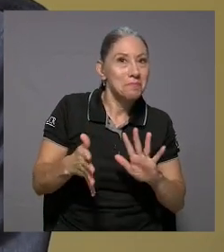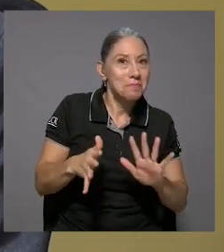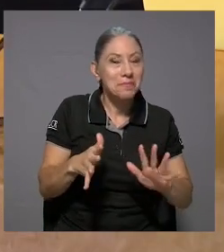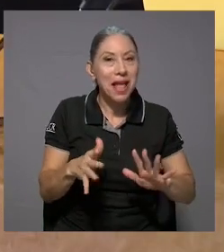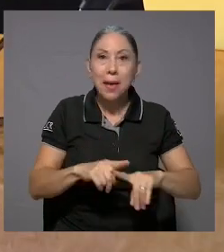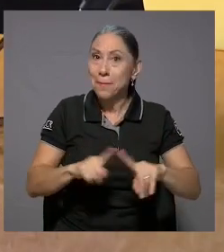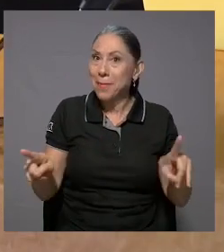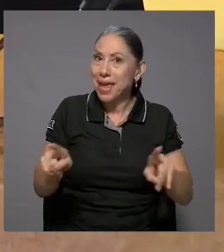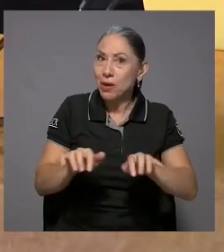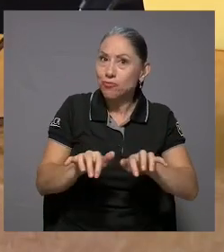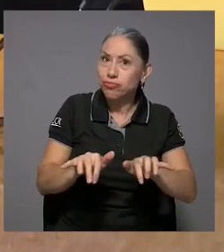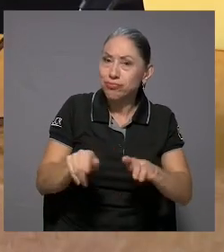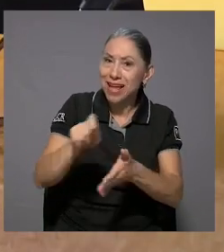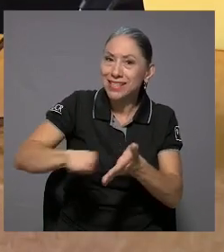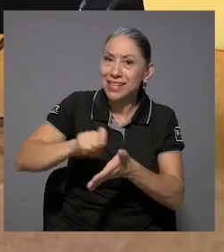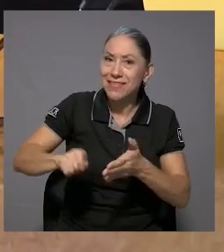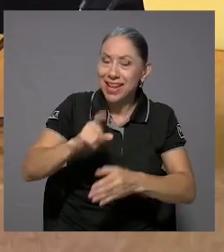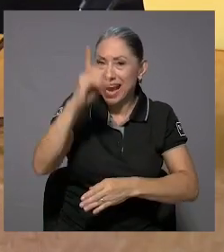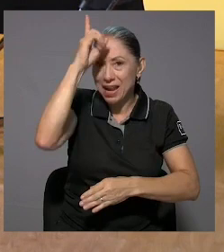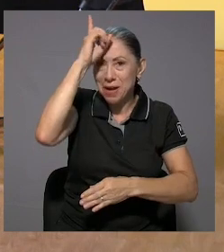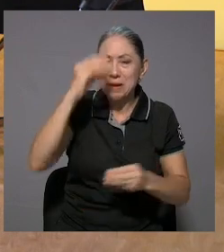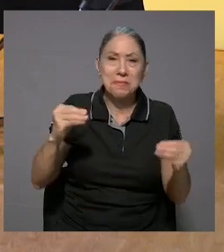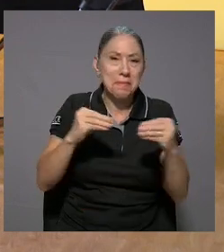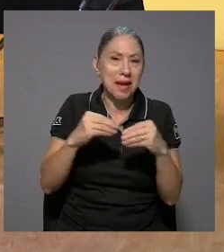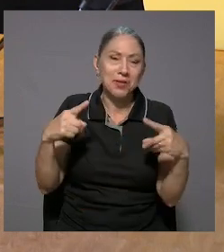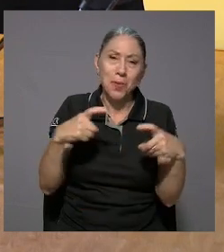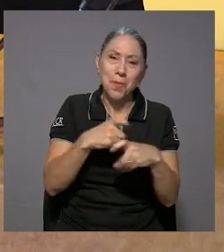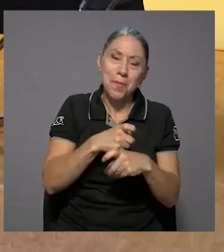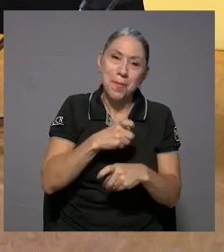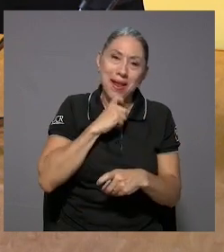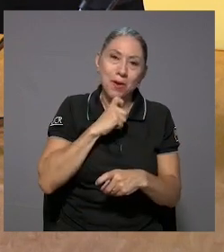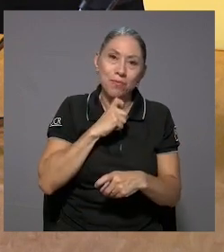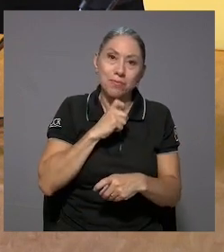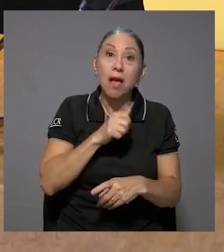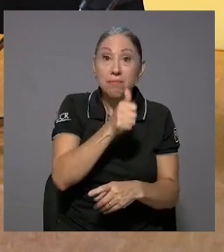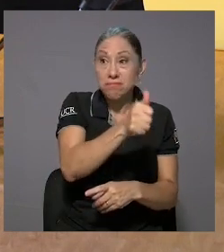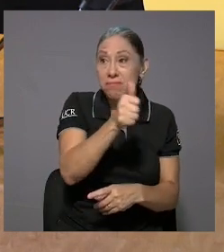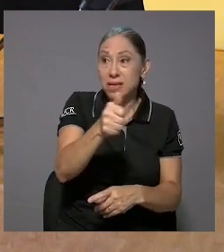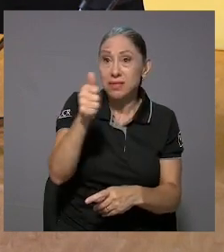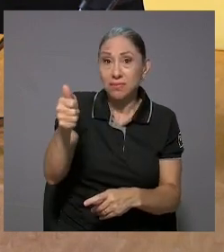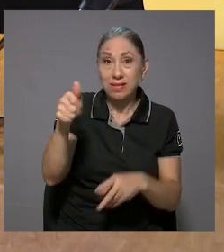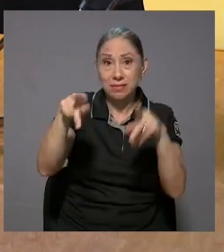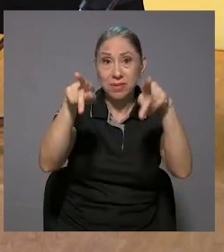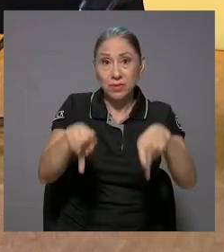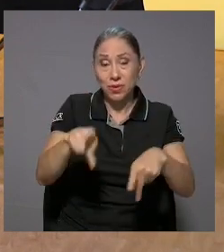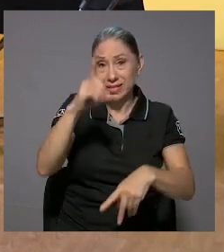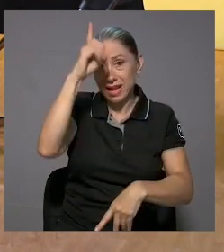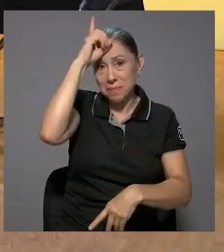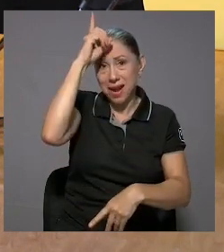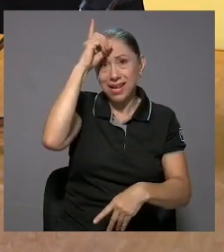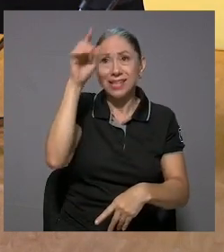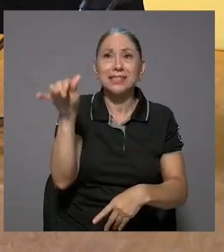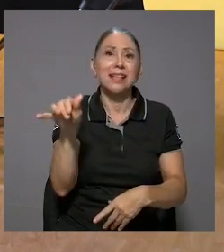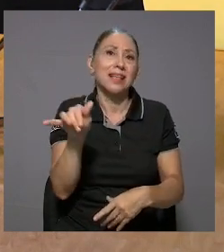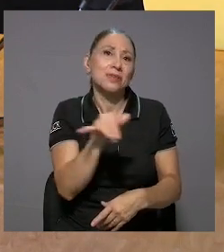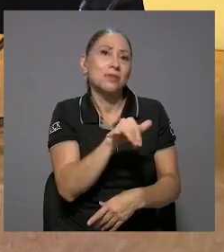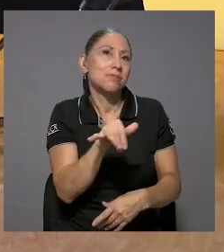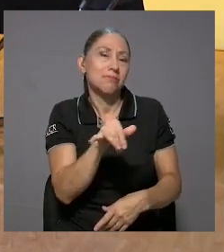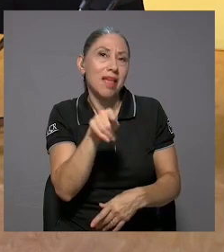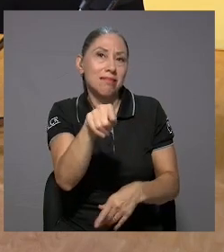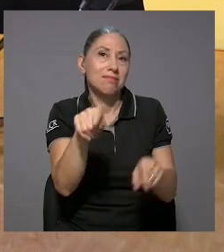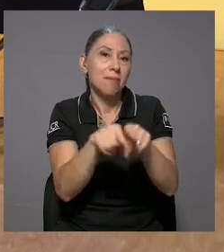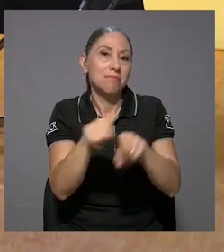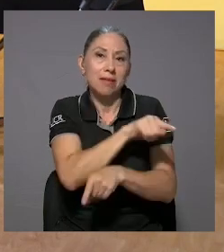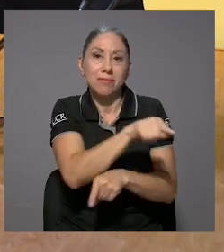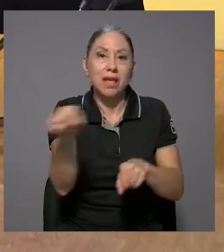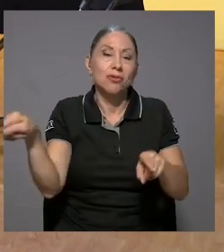digo que está bastante superado, pero escribir en alemán es mucho más complejo. Entonces, incluso para los mismos alemanes